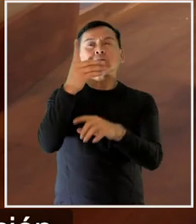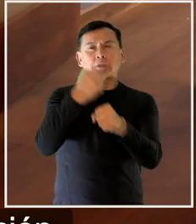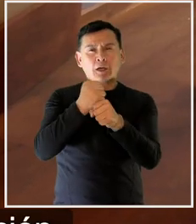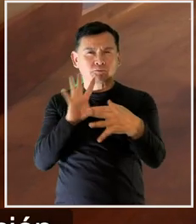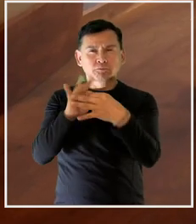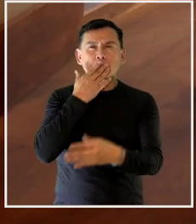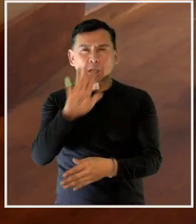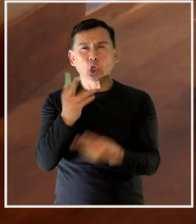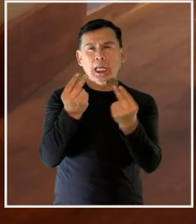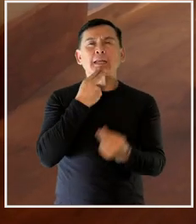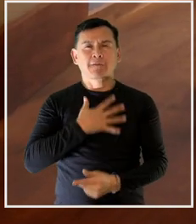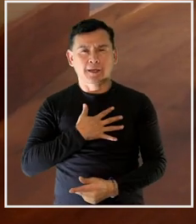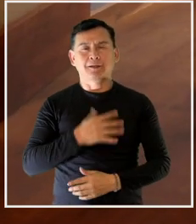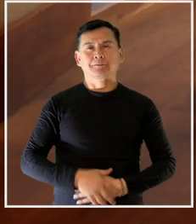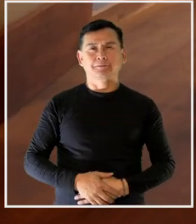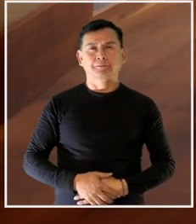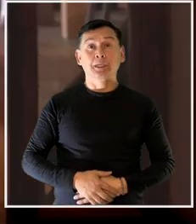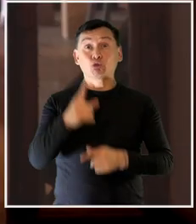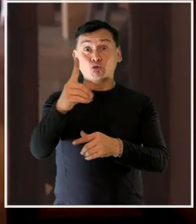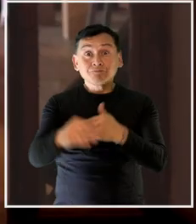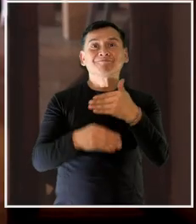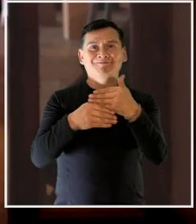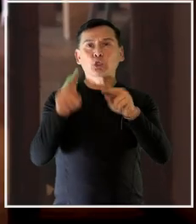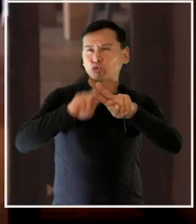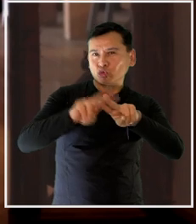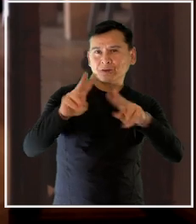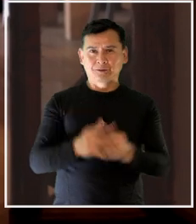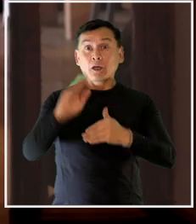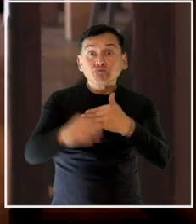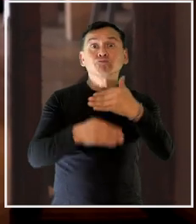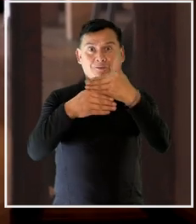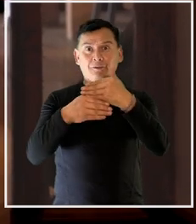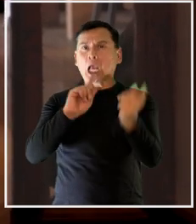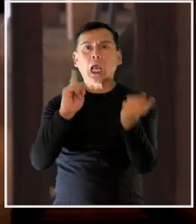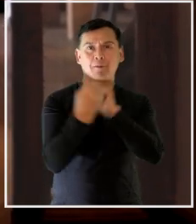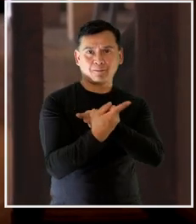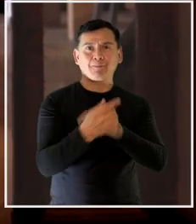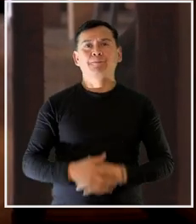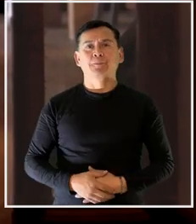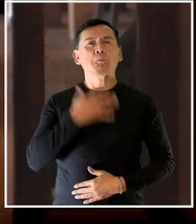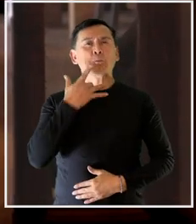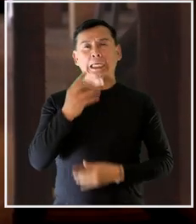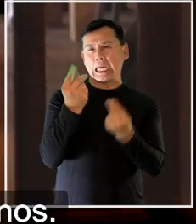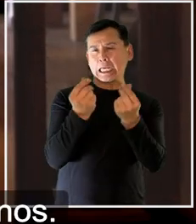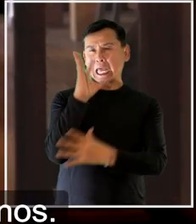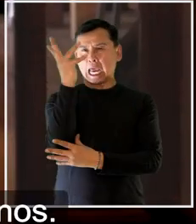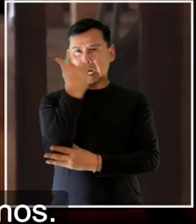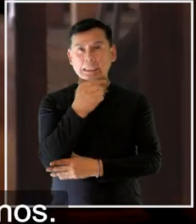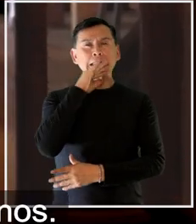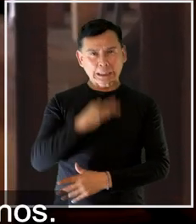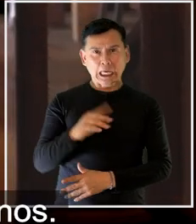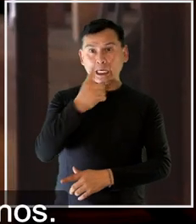de contaminación. Estamos trabajando juntos para mejorar nuestra calidad de vida. Súmate a la solución, súmate a un cambio, porque